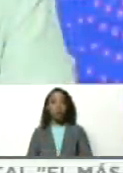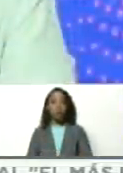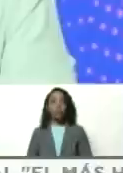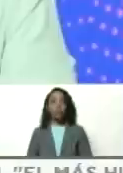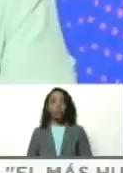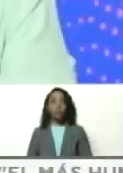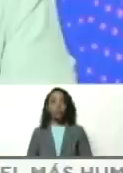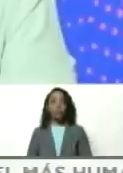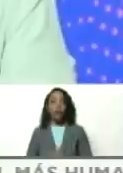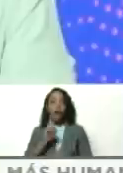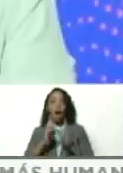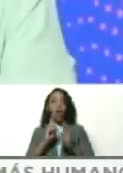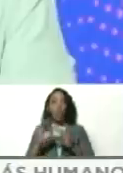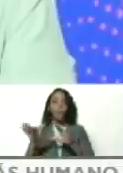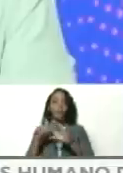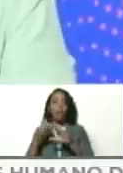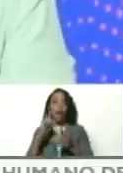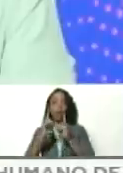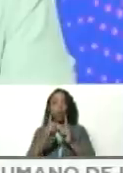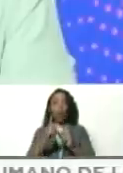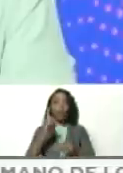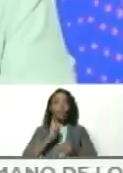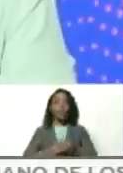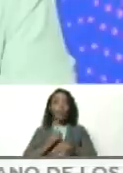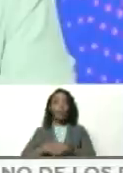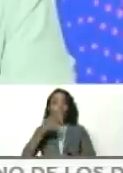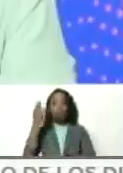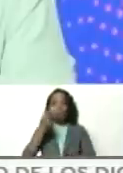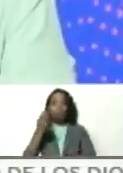Me llegan mensajitos, la gente me escribe en tiempo real.